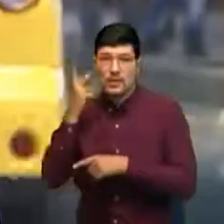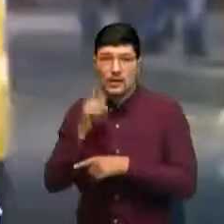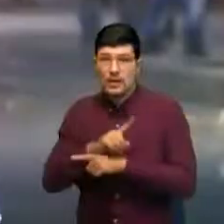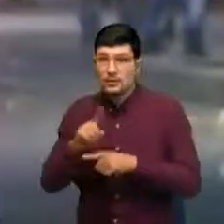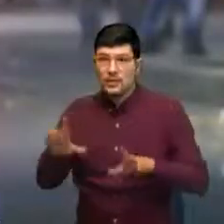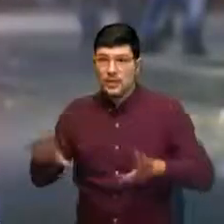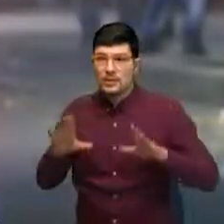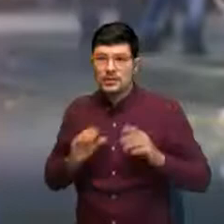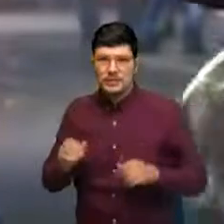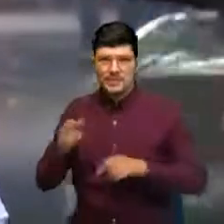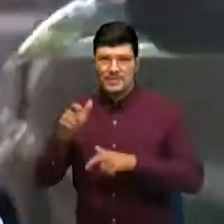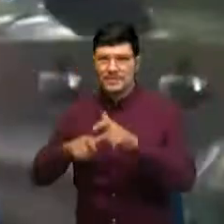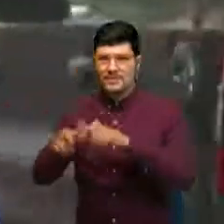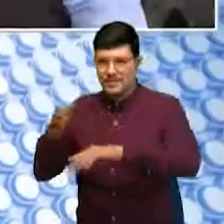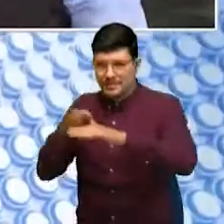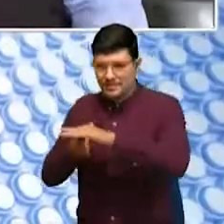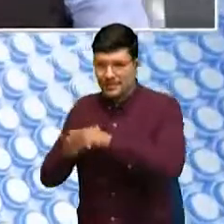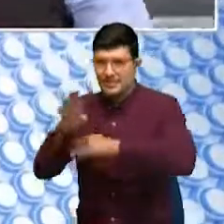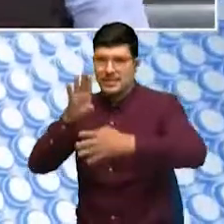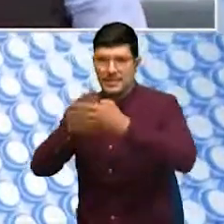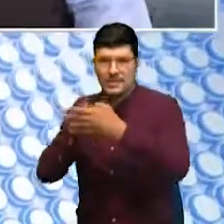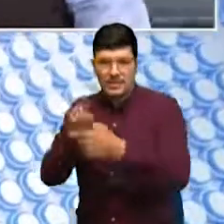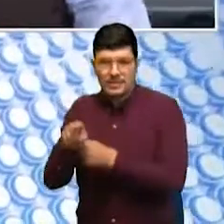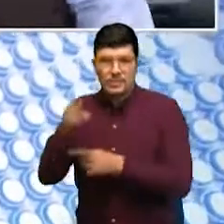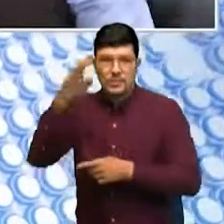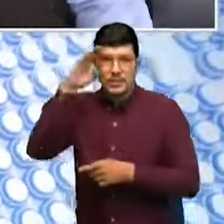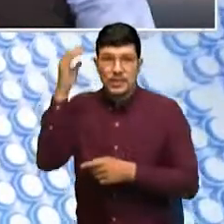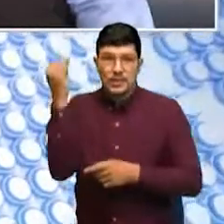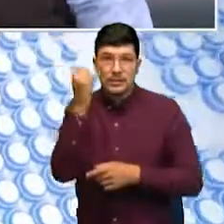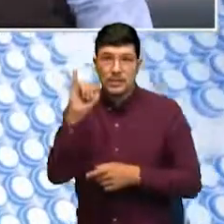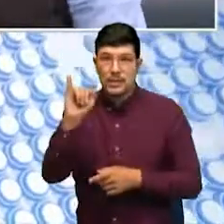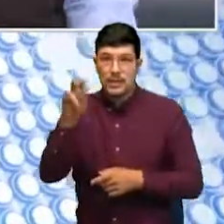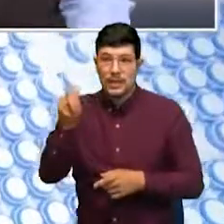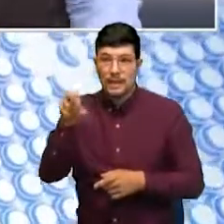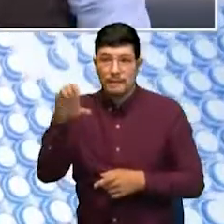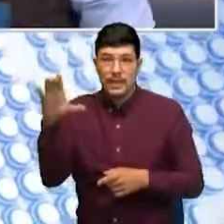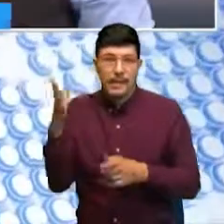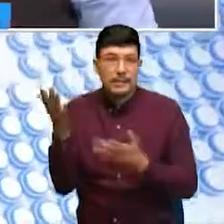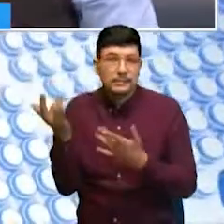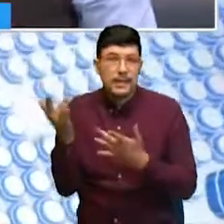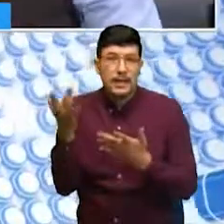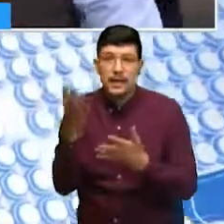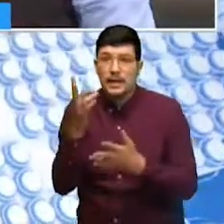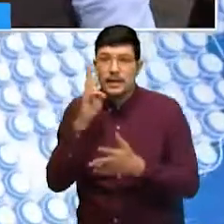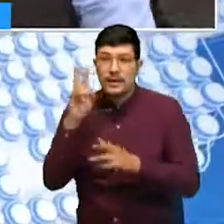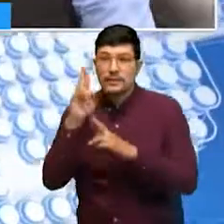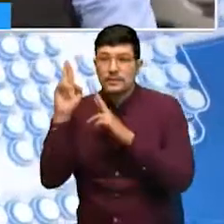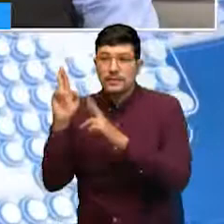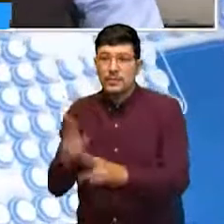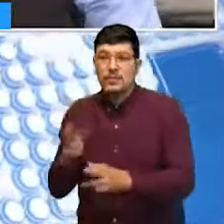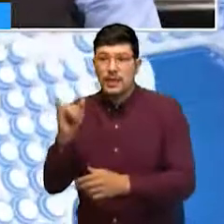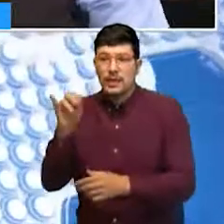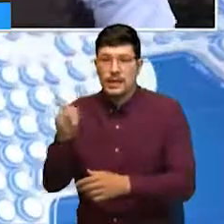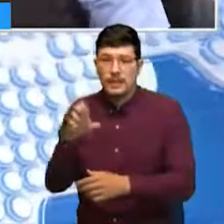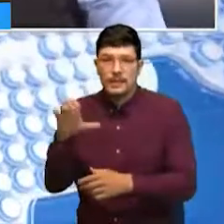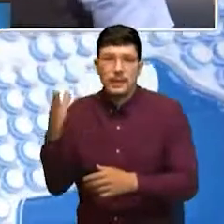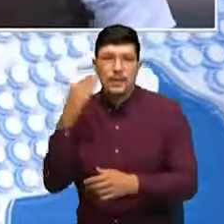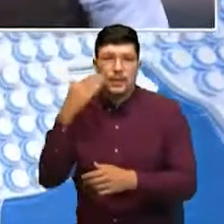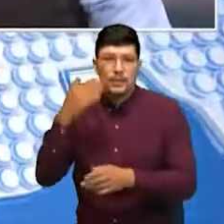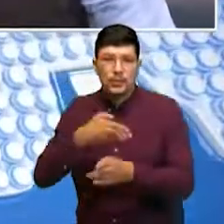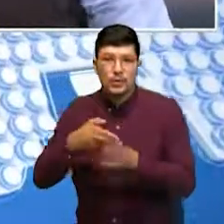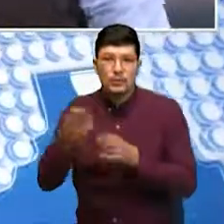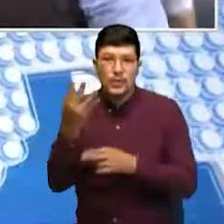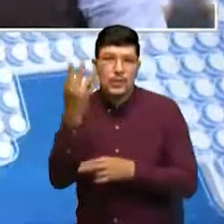acordado anteriormente por parte del inpec que esperar qué va a pasar luego de que se cumplan estos pagos por parte de la administración municipal